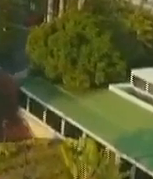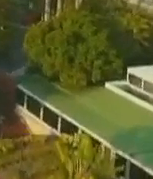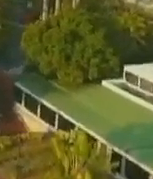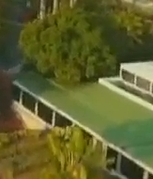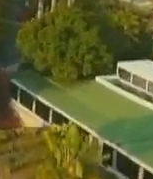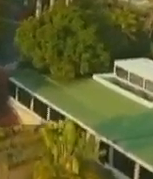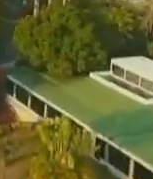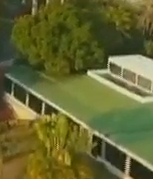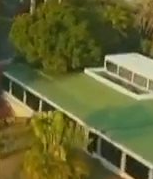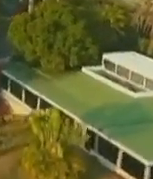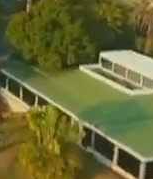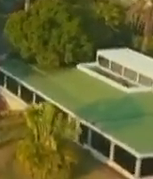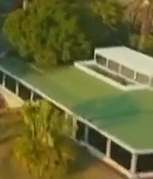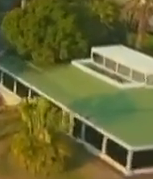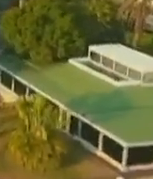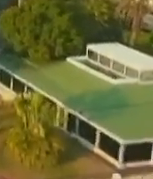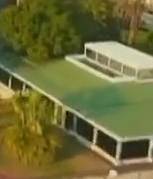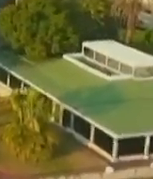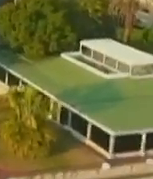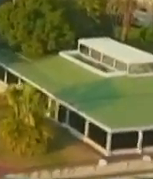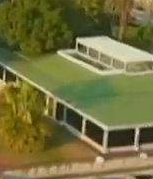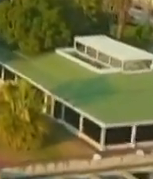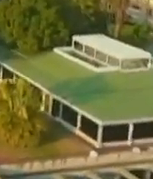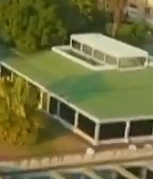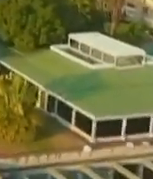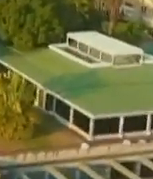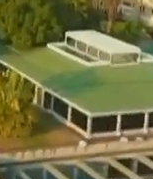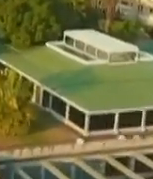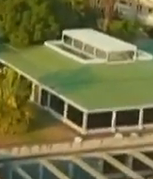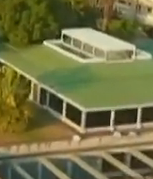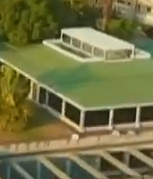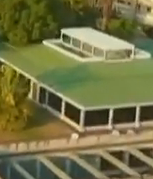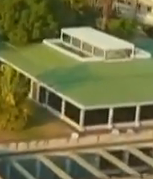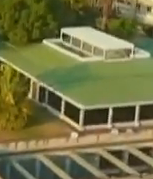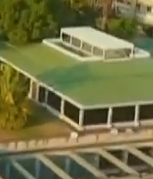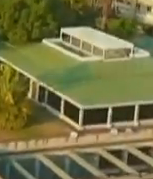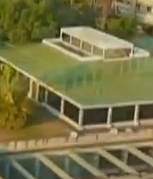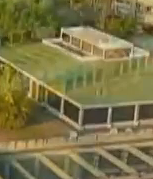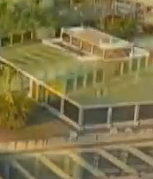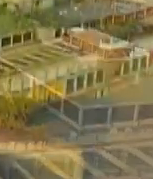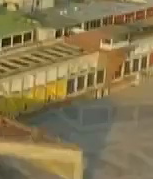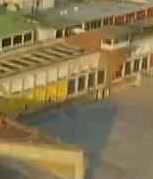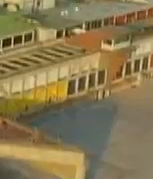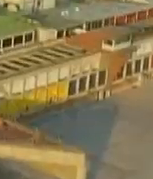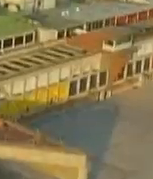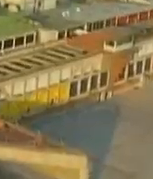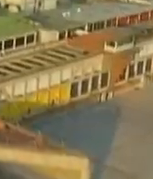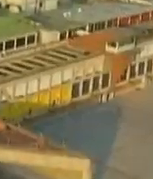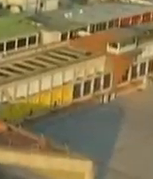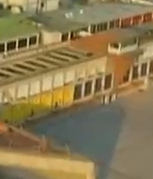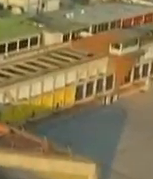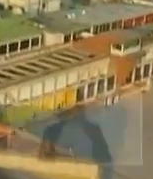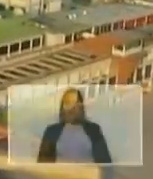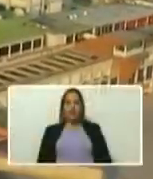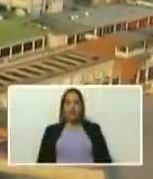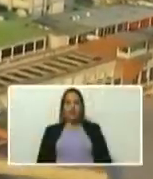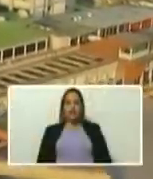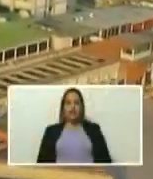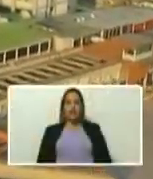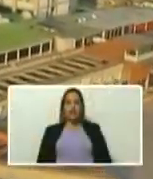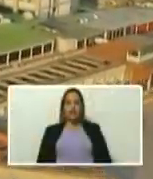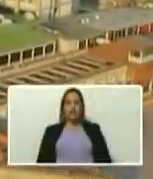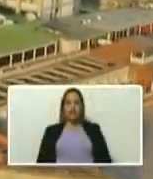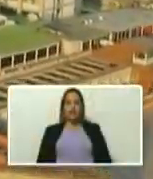visualizando los escenarios electorales futuros en Venezuela y avanzar en la ampliación de las garantías para la realización de